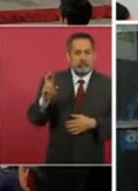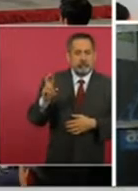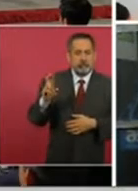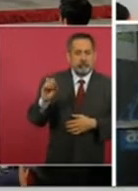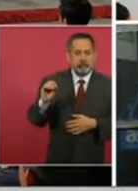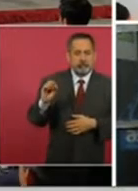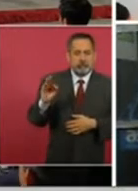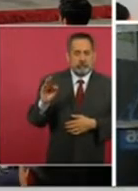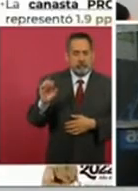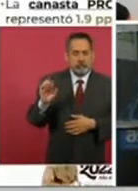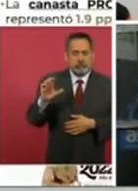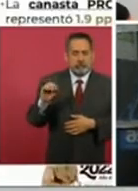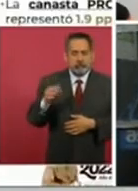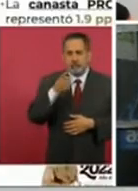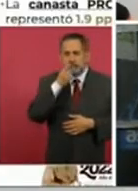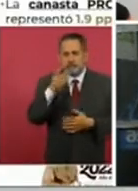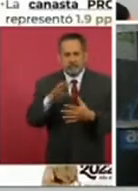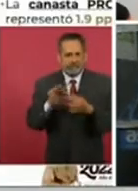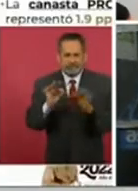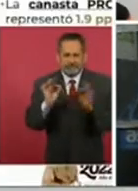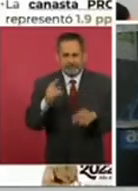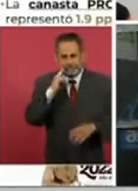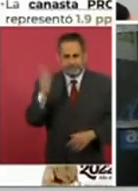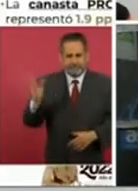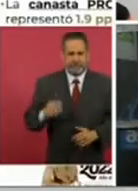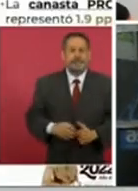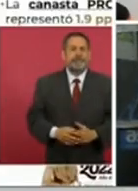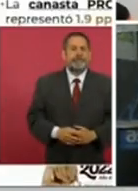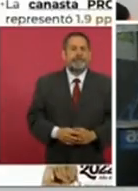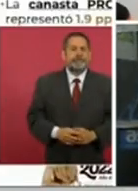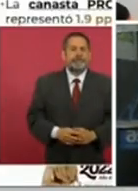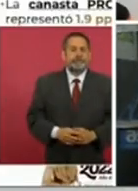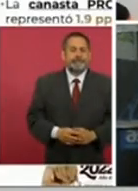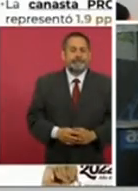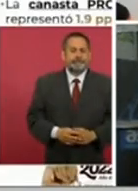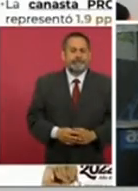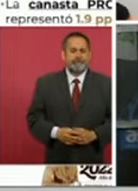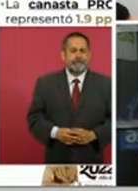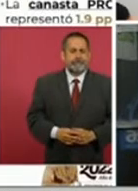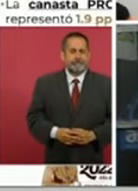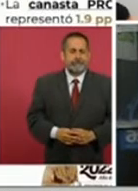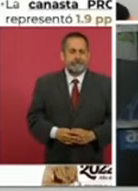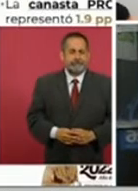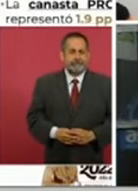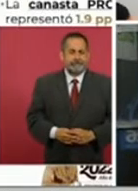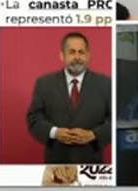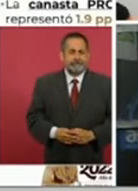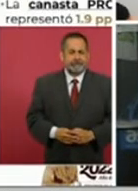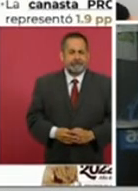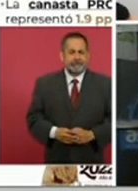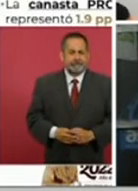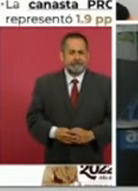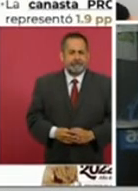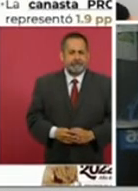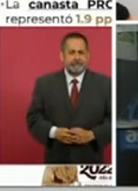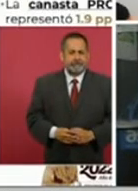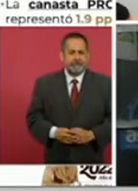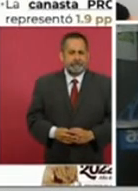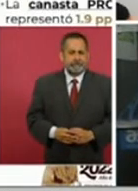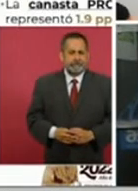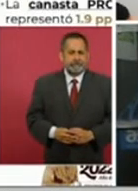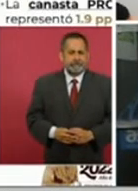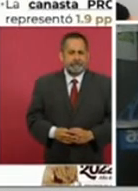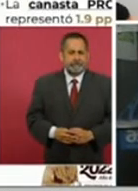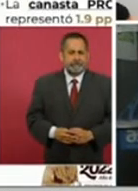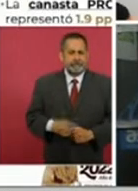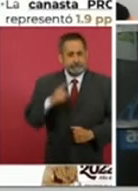efectos externos y también endógenos que nos van a llevar, cuando menos todo este año, doctor, a cerrar la inflación estimada en un 7% en